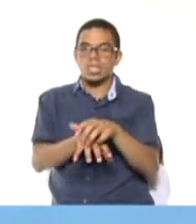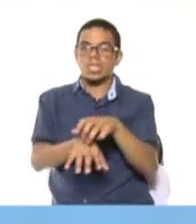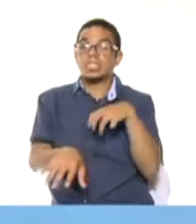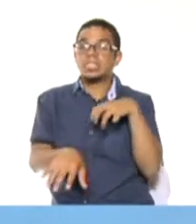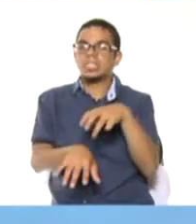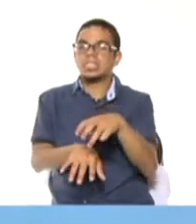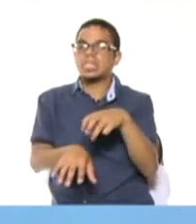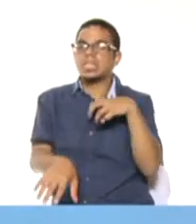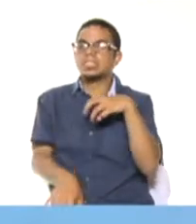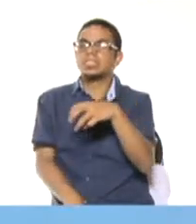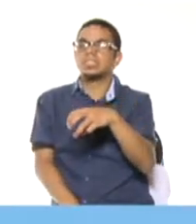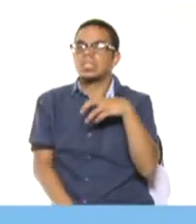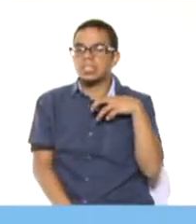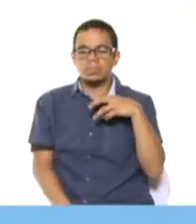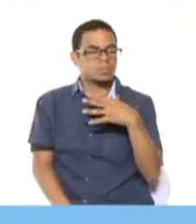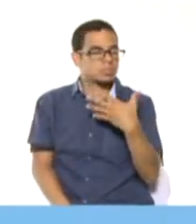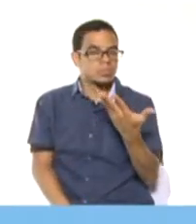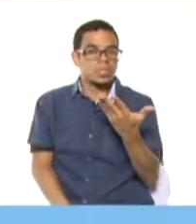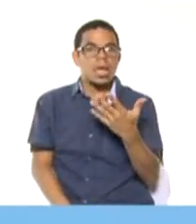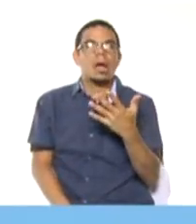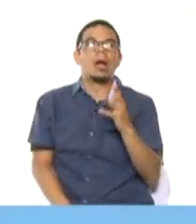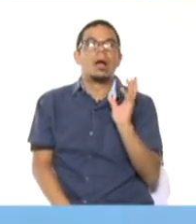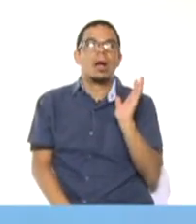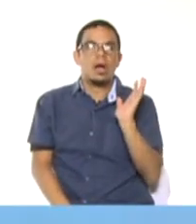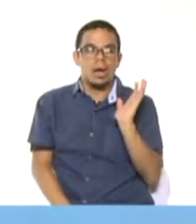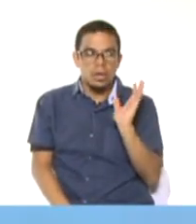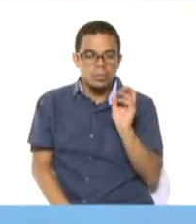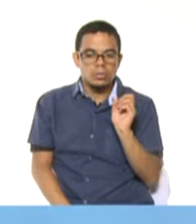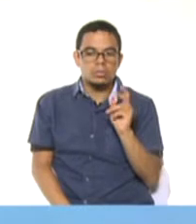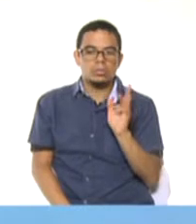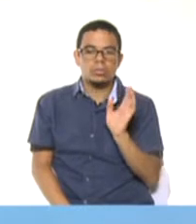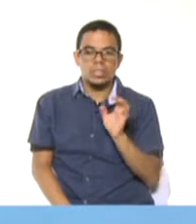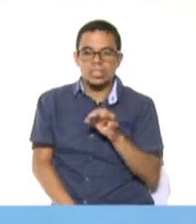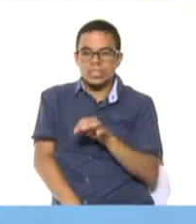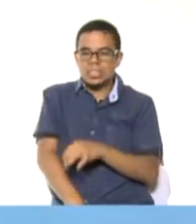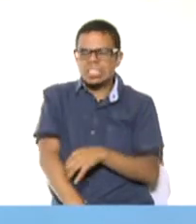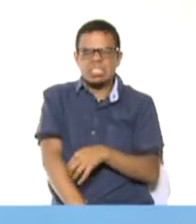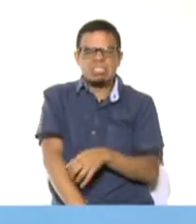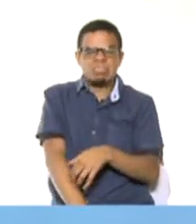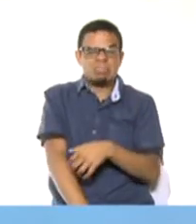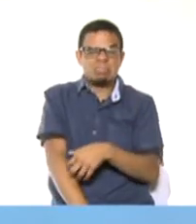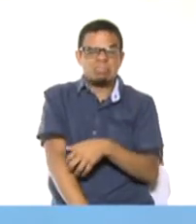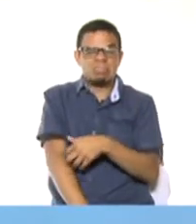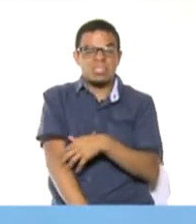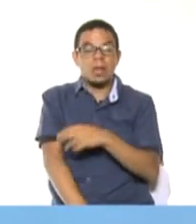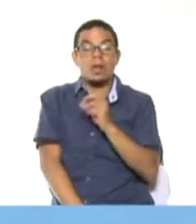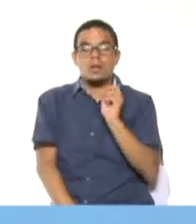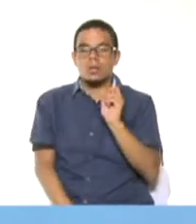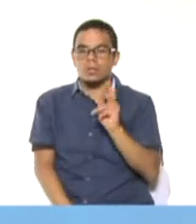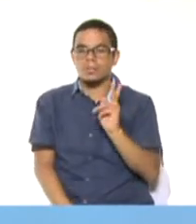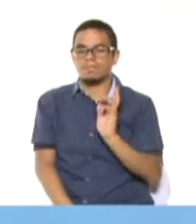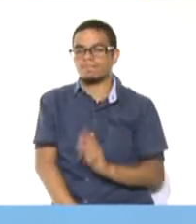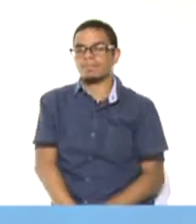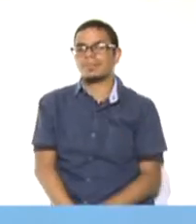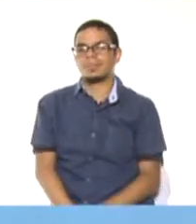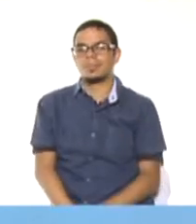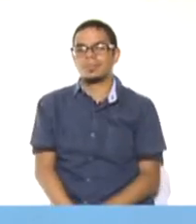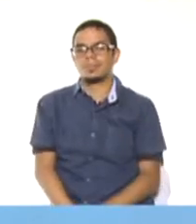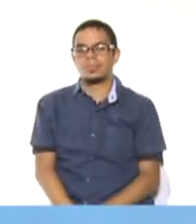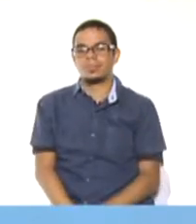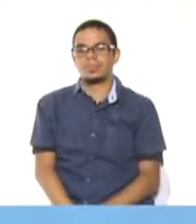Ras, ras, ras, el rastrillo. Ah, qué bueno. Luego de que él haya observado y taparle los